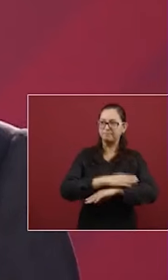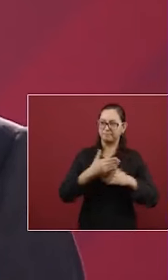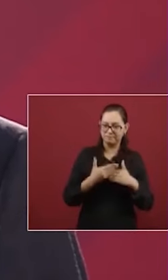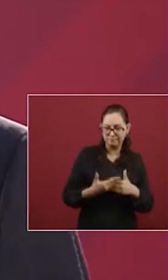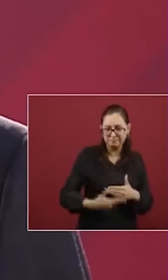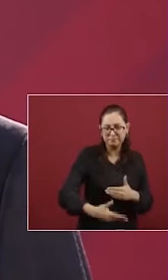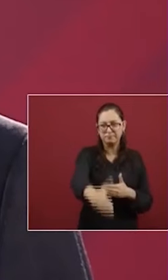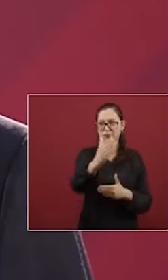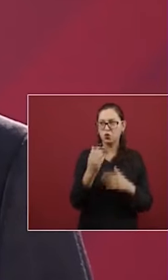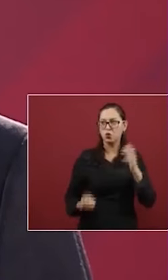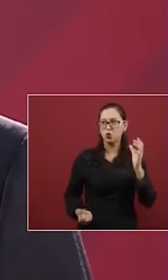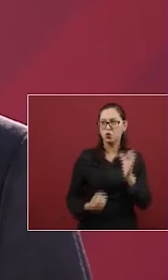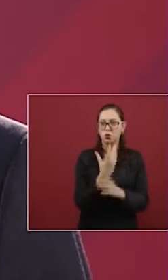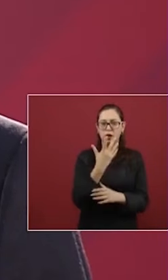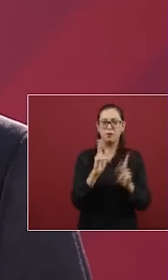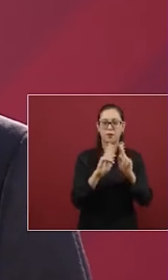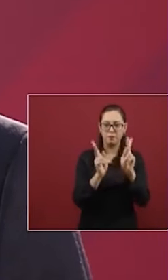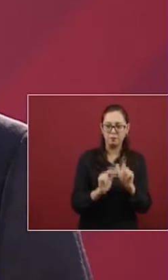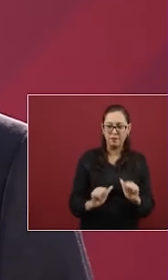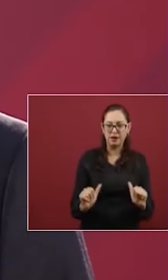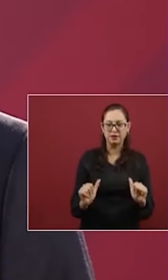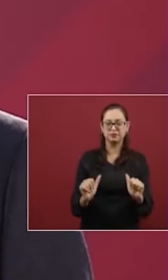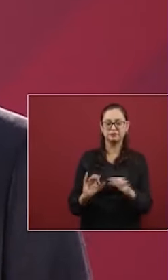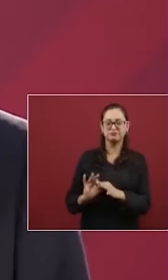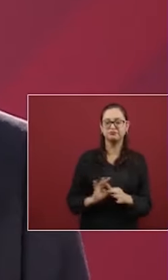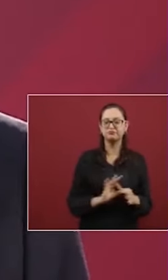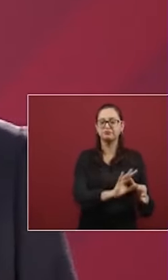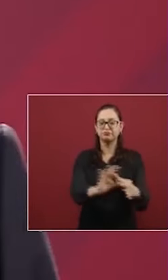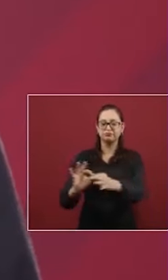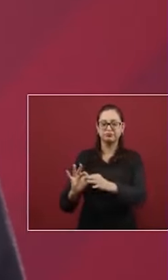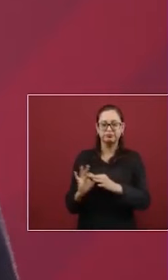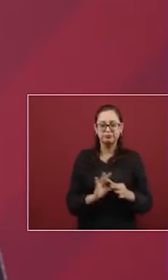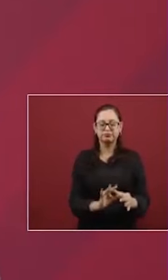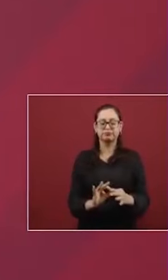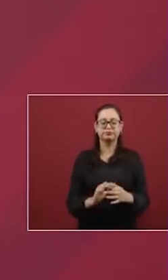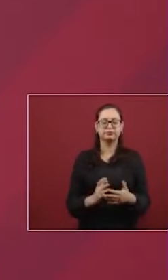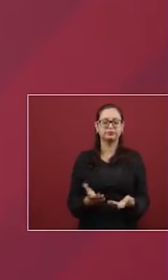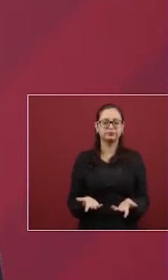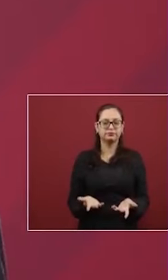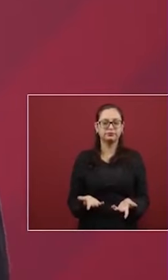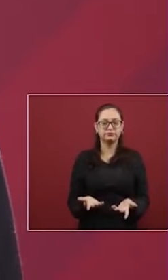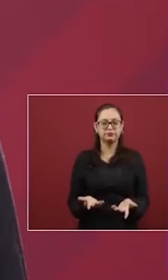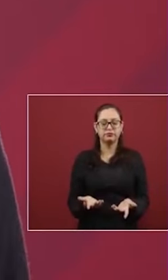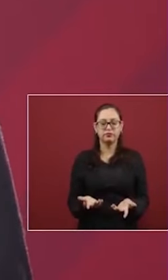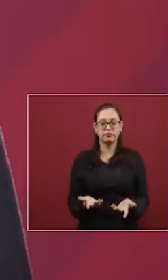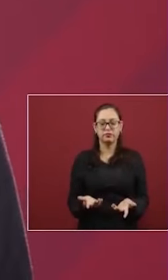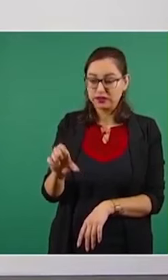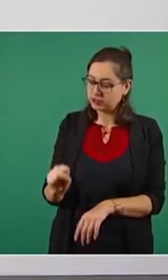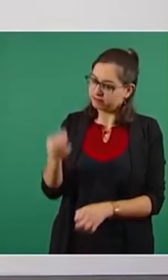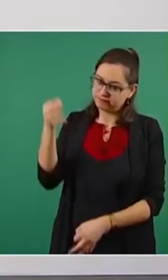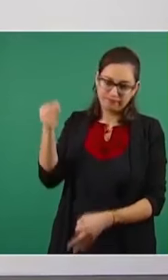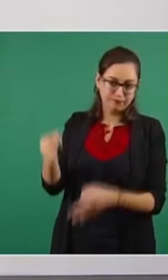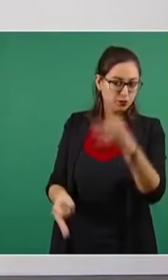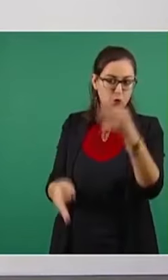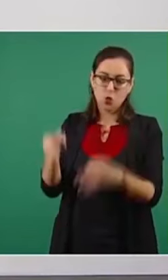conteo nacional ha apuntado los dedos contra el gobierno de la doble de algunas personas en medio de la